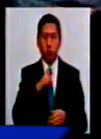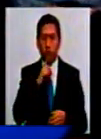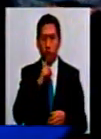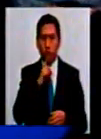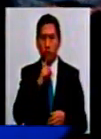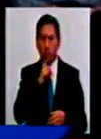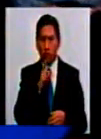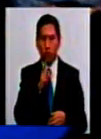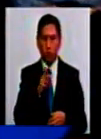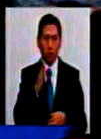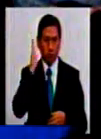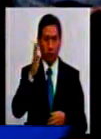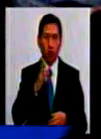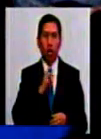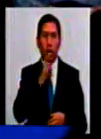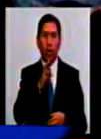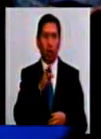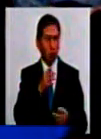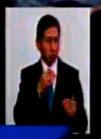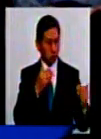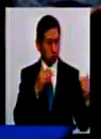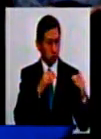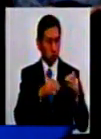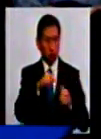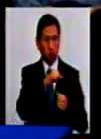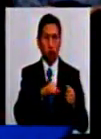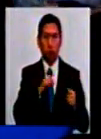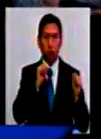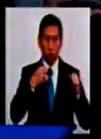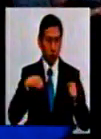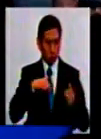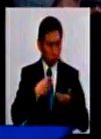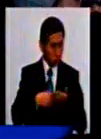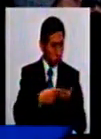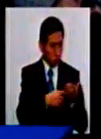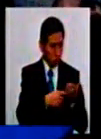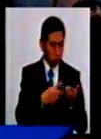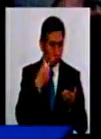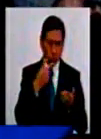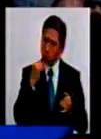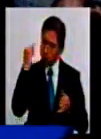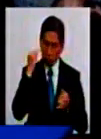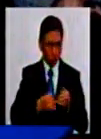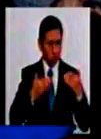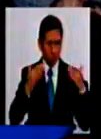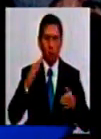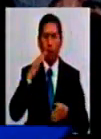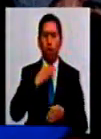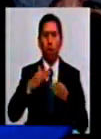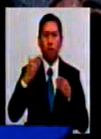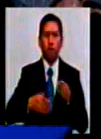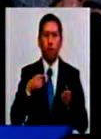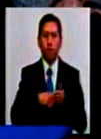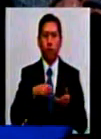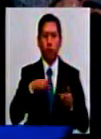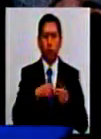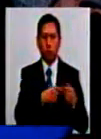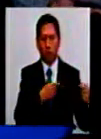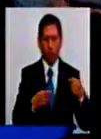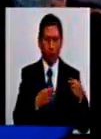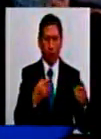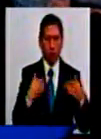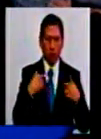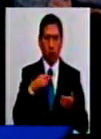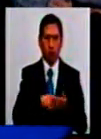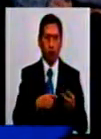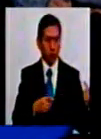común. Deberíamos poder retomar negociaciones y, de una vez por todas, poner fin a esta fuente constante de